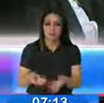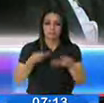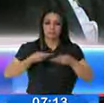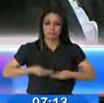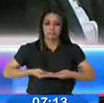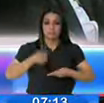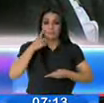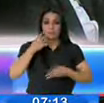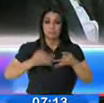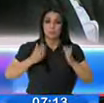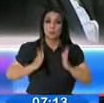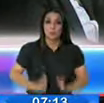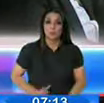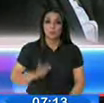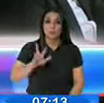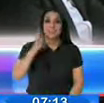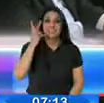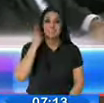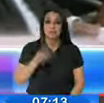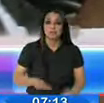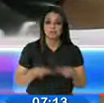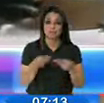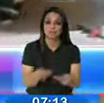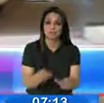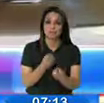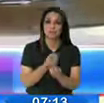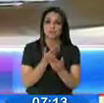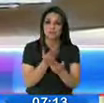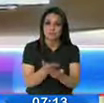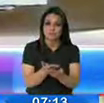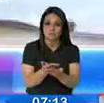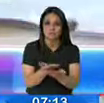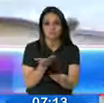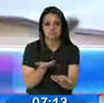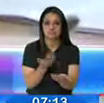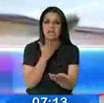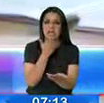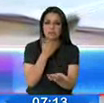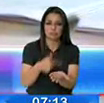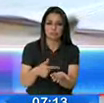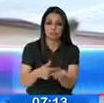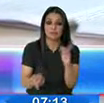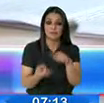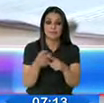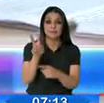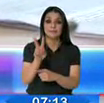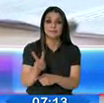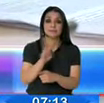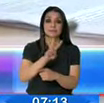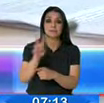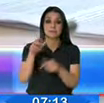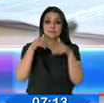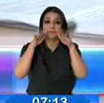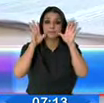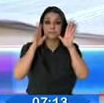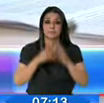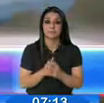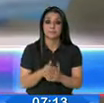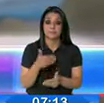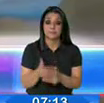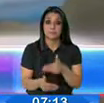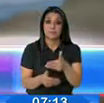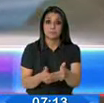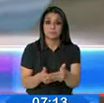juez Viteri tiene tres días para presentar un proyecto de dictamen, es decir, hasta el viernes 22 de diciembre. Posteriormente